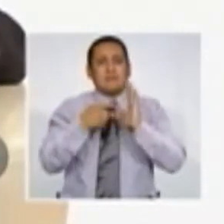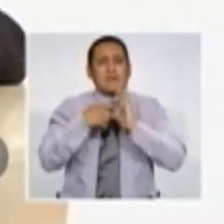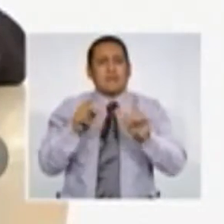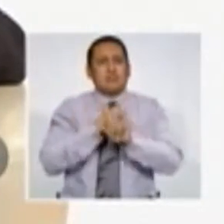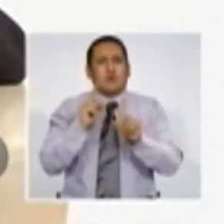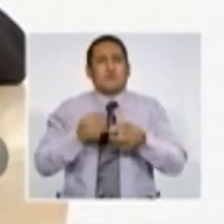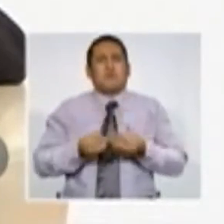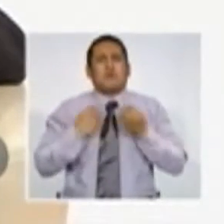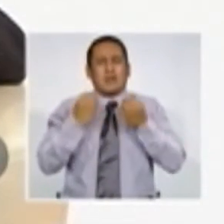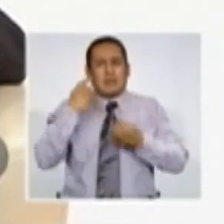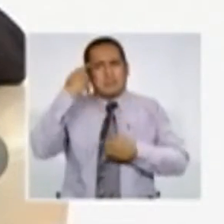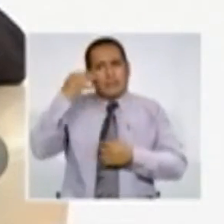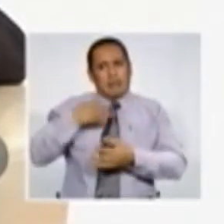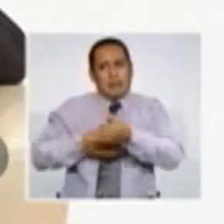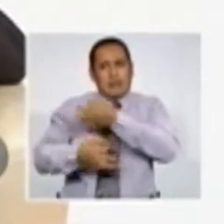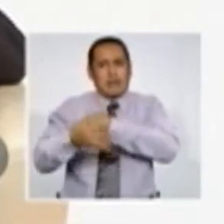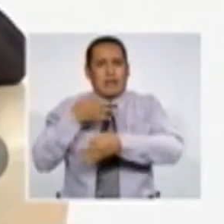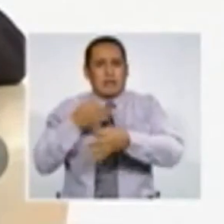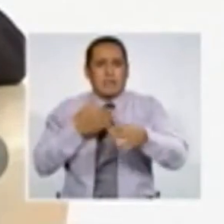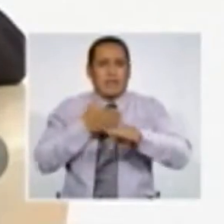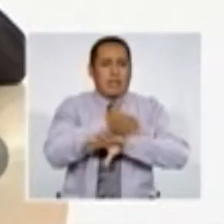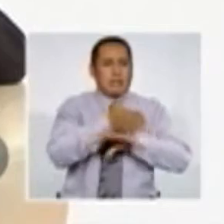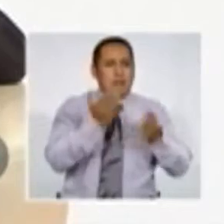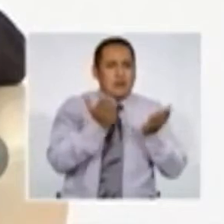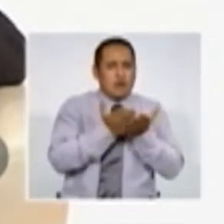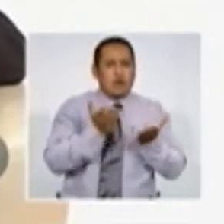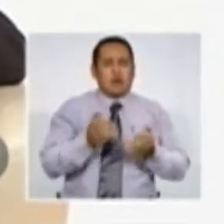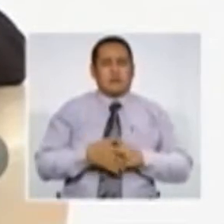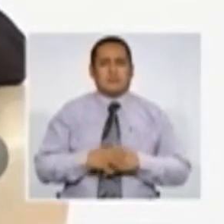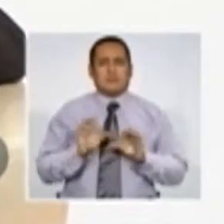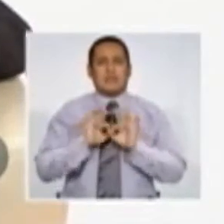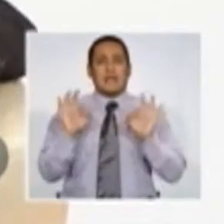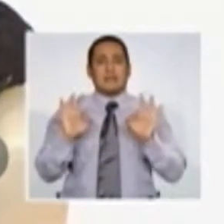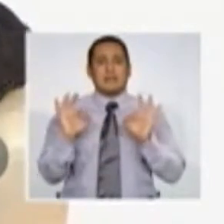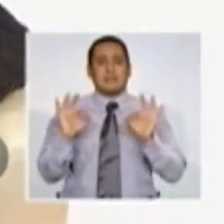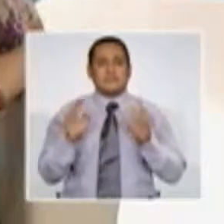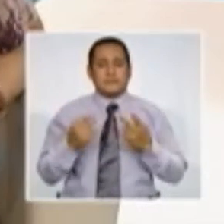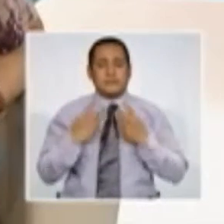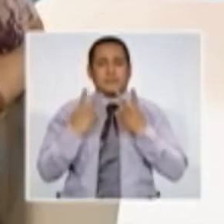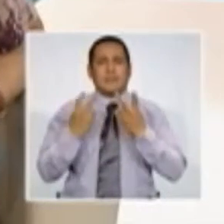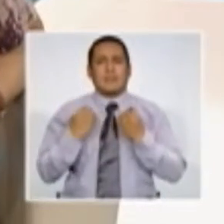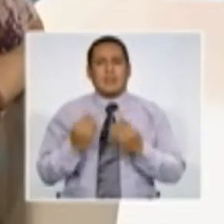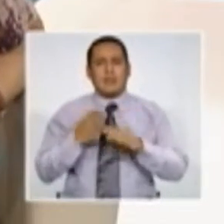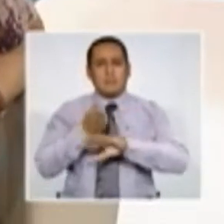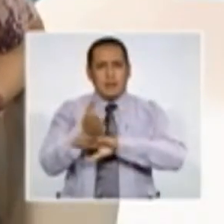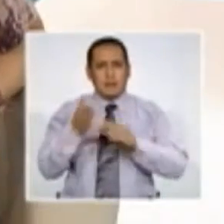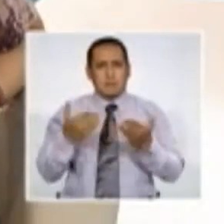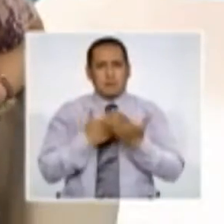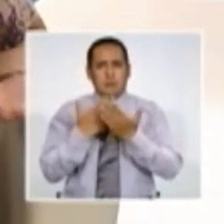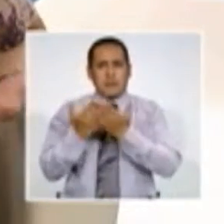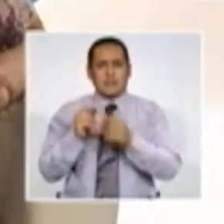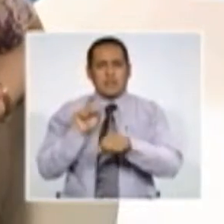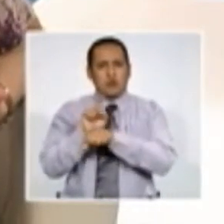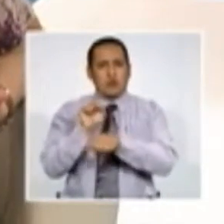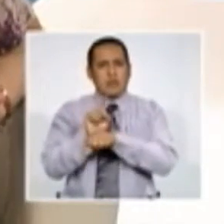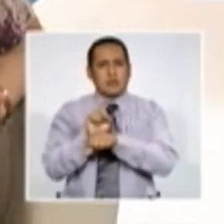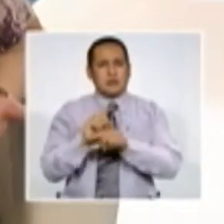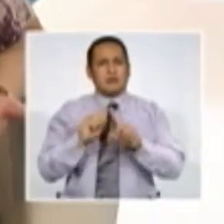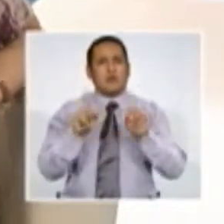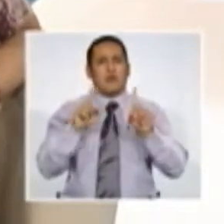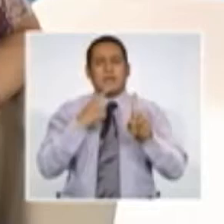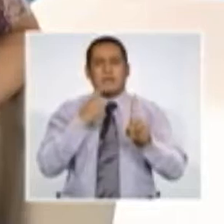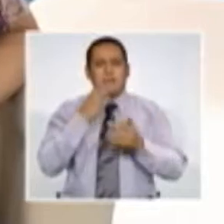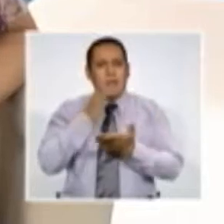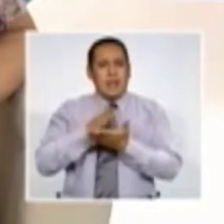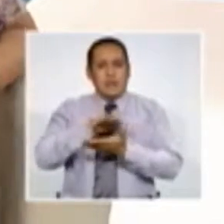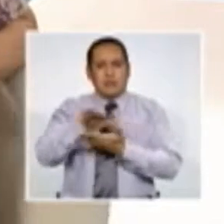sé yo, ¿no? O sea, no tiene por qué condicionarse a la matrícula del niño. No, además va paralela, ¿no? A la institución